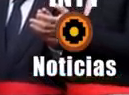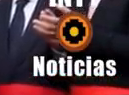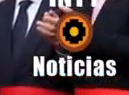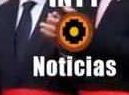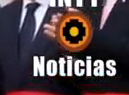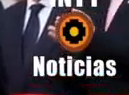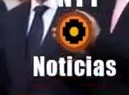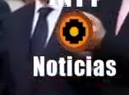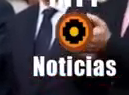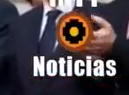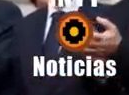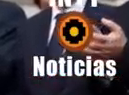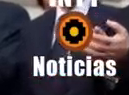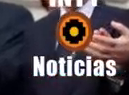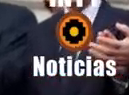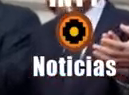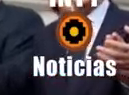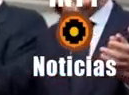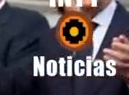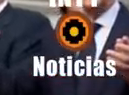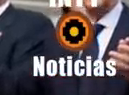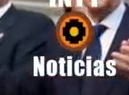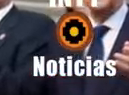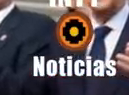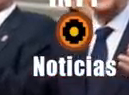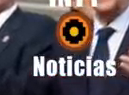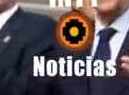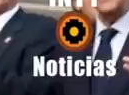no ah